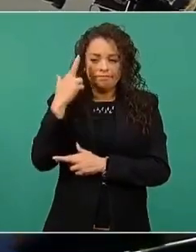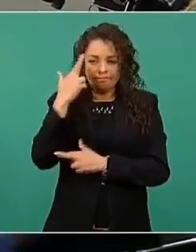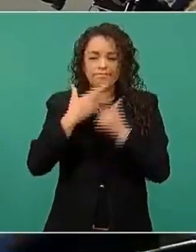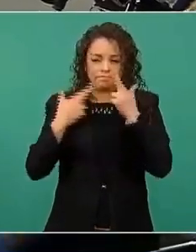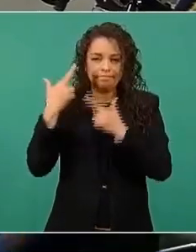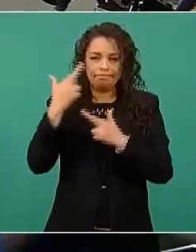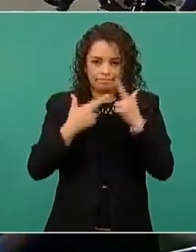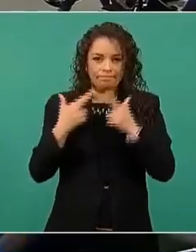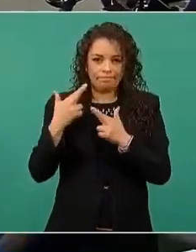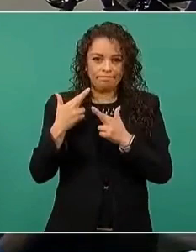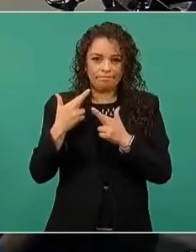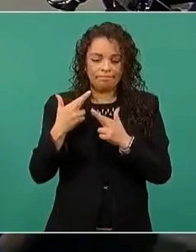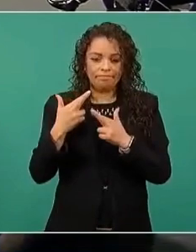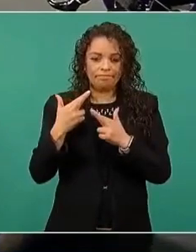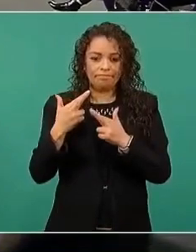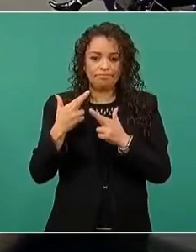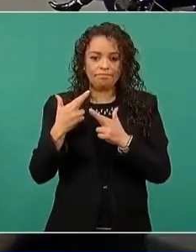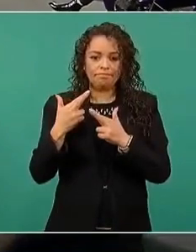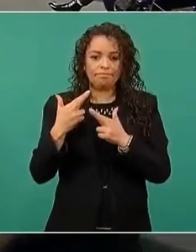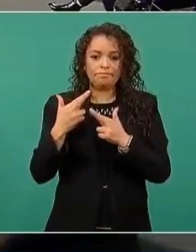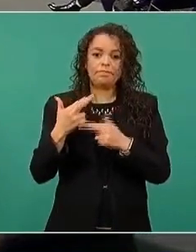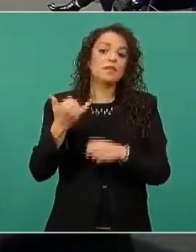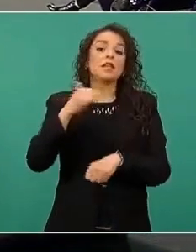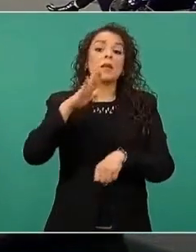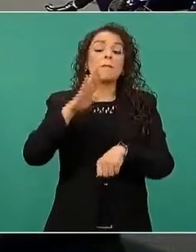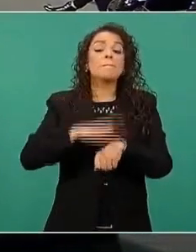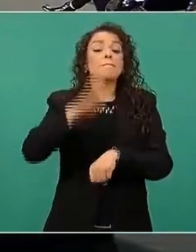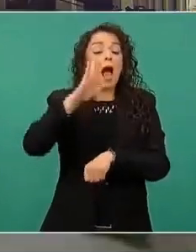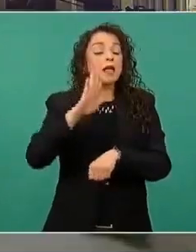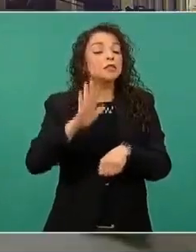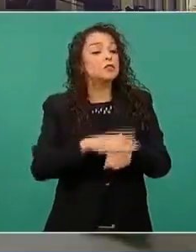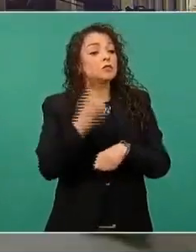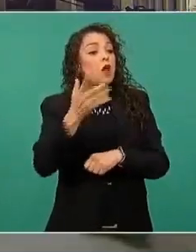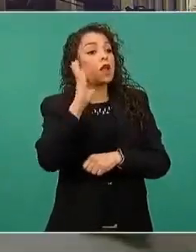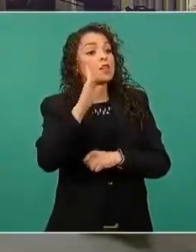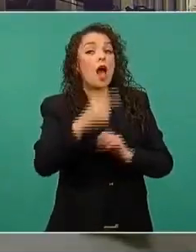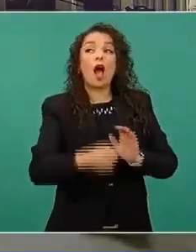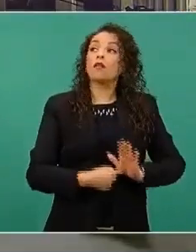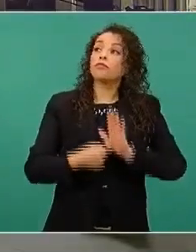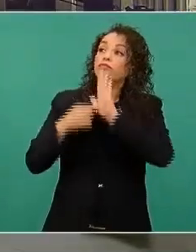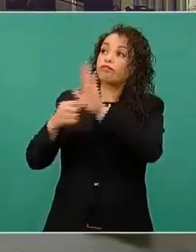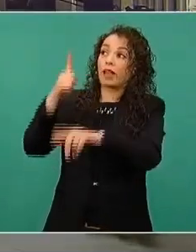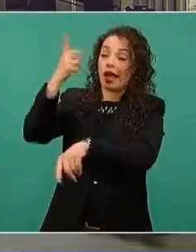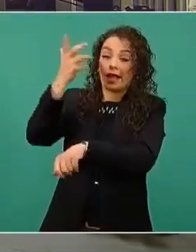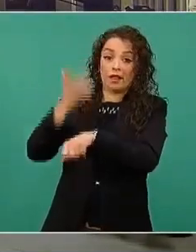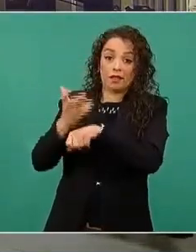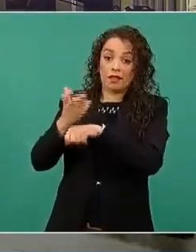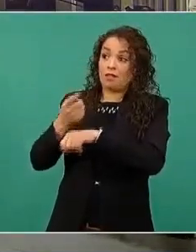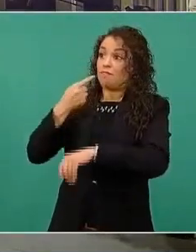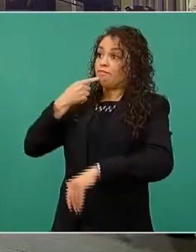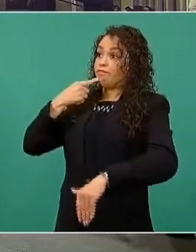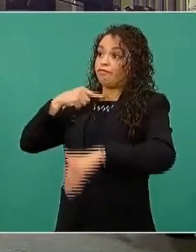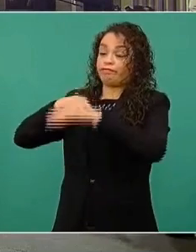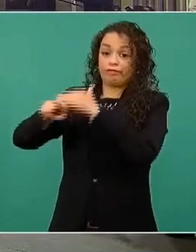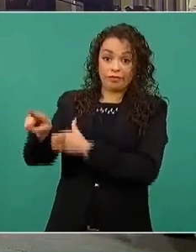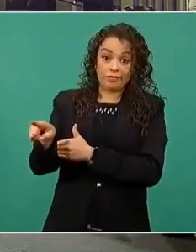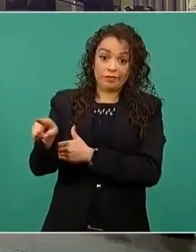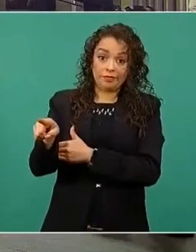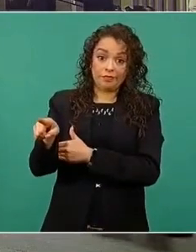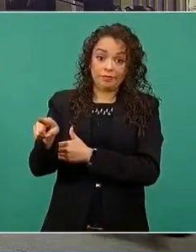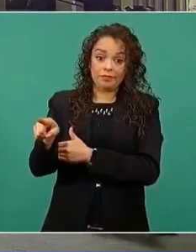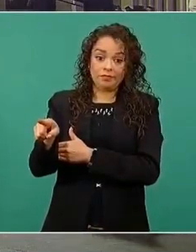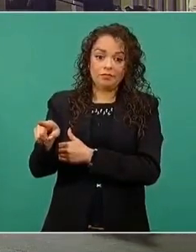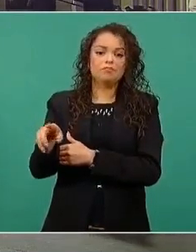denunciando o planteando. Sobre todo porque ya se presentó ante Estados Unidos, ¿no? Sí, es una denuncia que se hizo ya ante otro. Pero